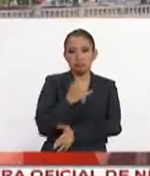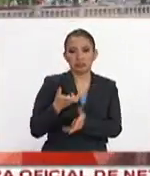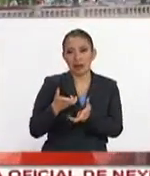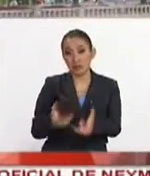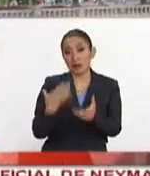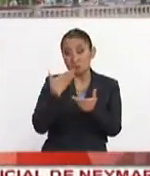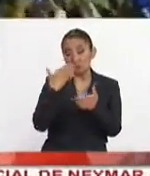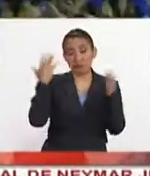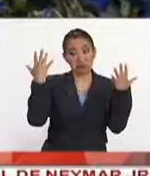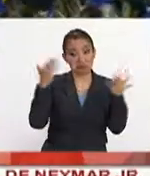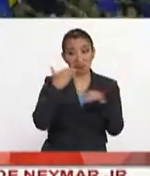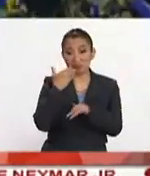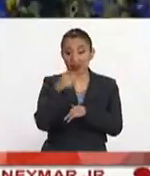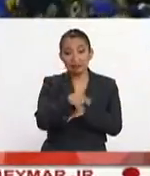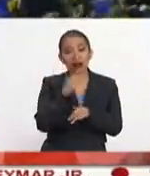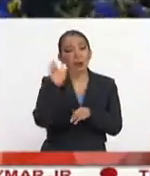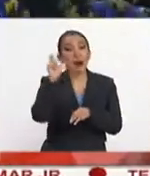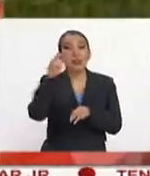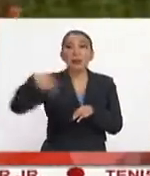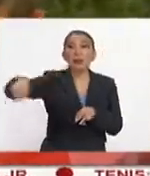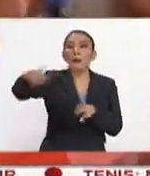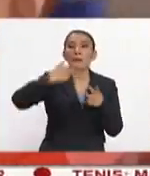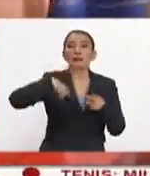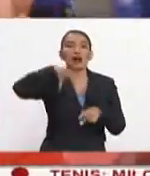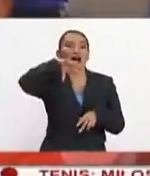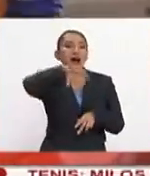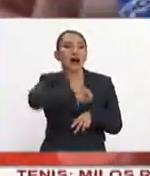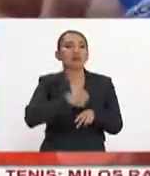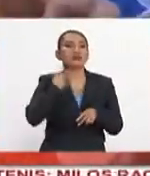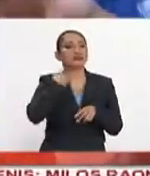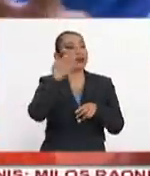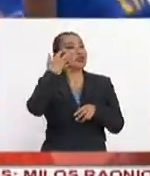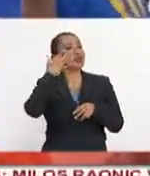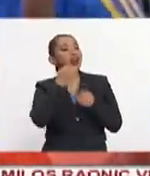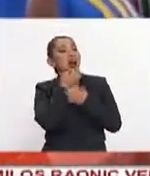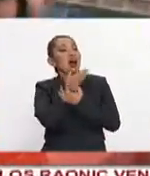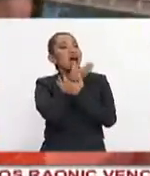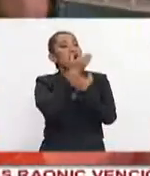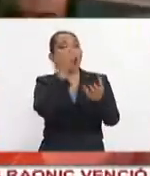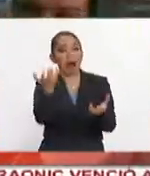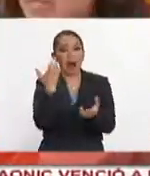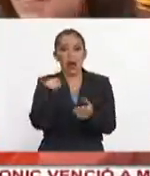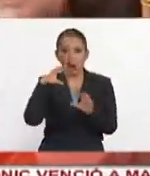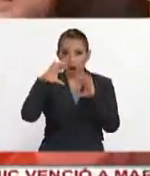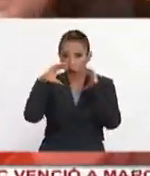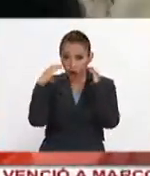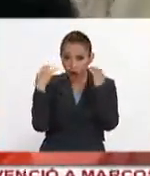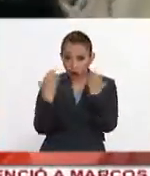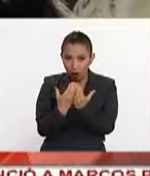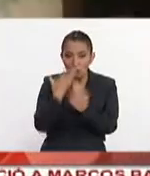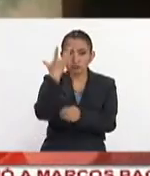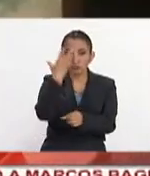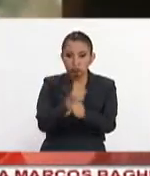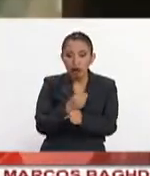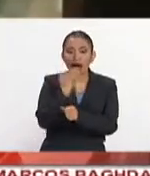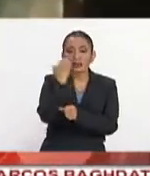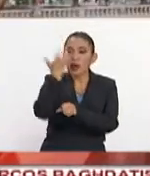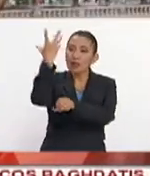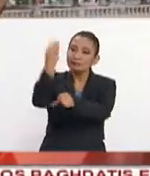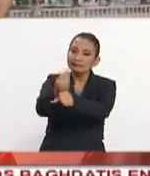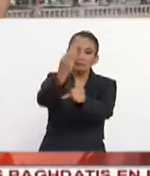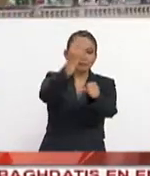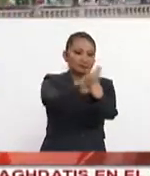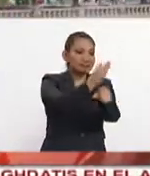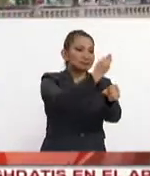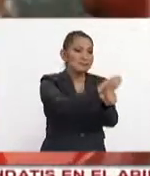que hay que aplaudir. Y es que cada vez que la afición felina grite Tigres en un despeje, bueno, el Club Auriazul restaurará una escuela. Así